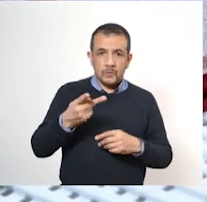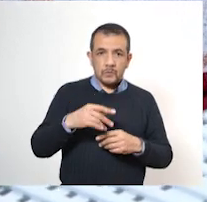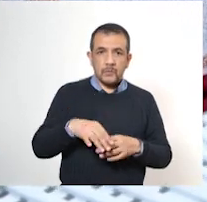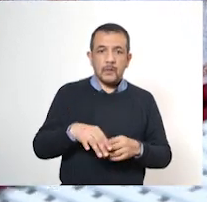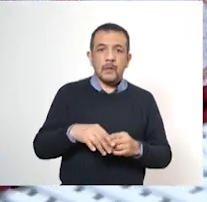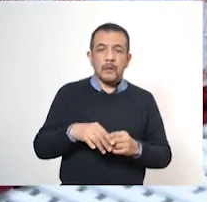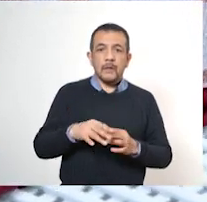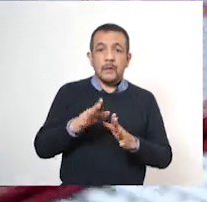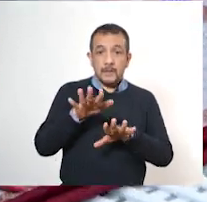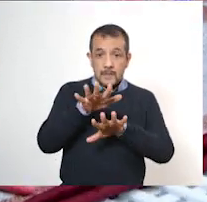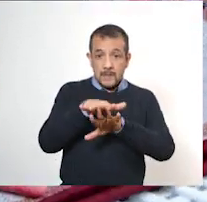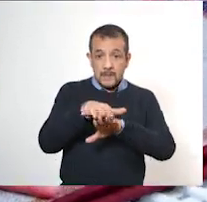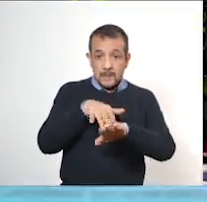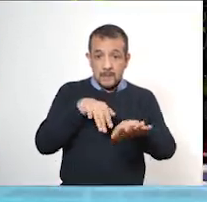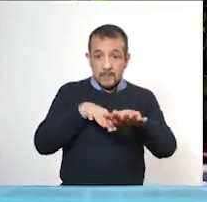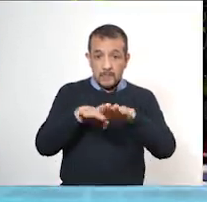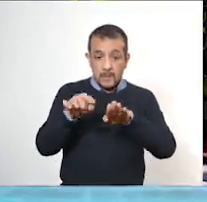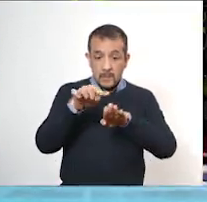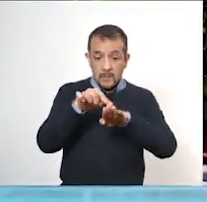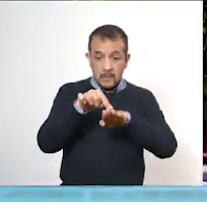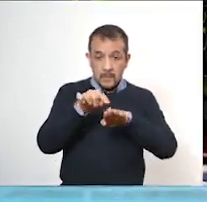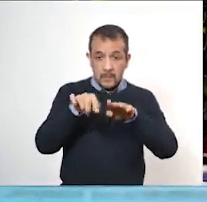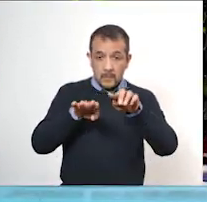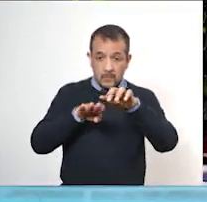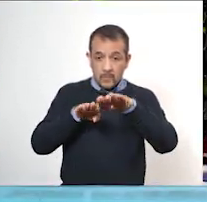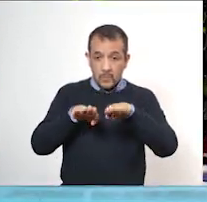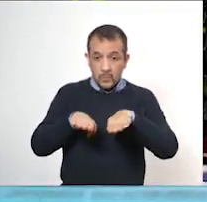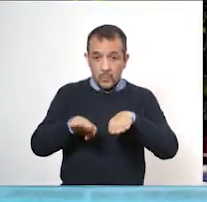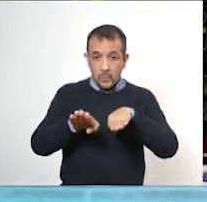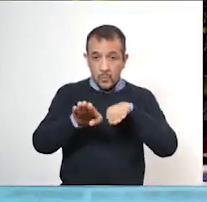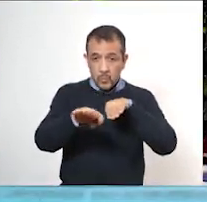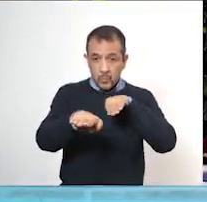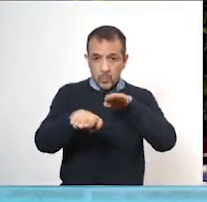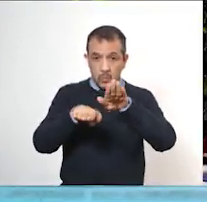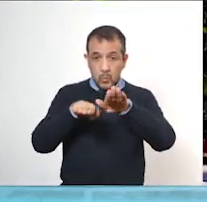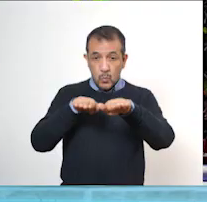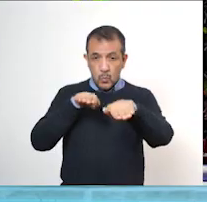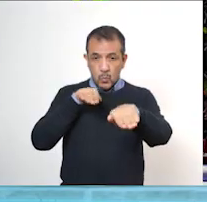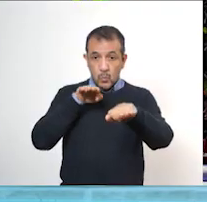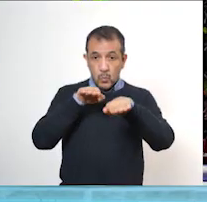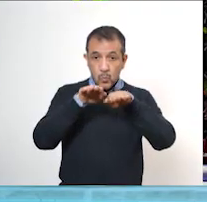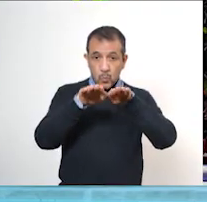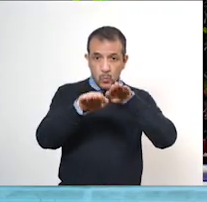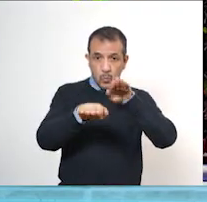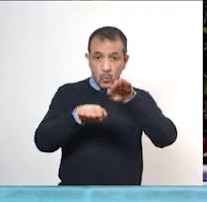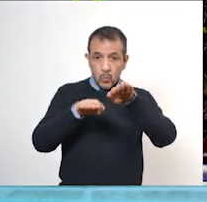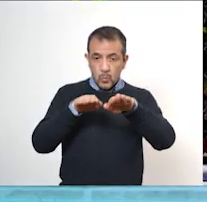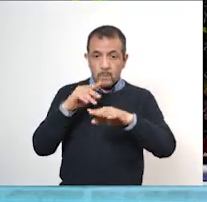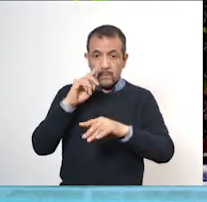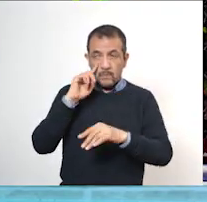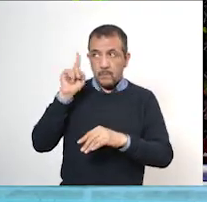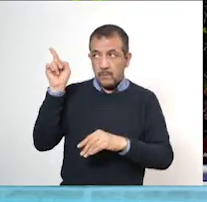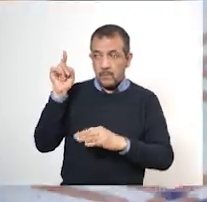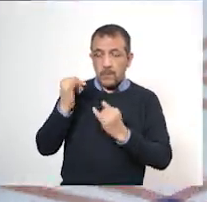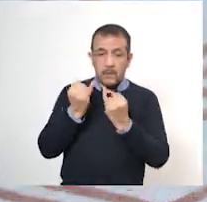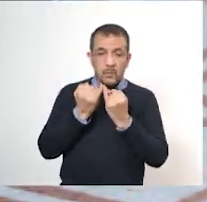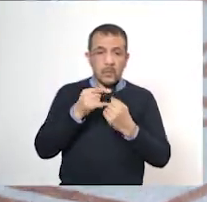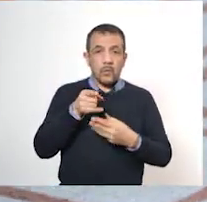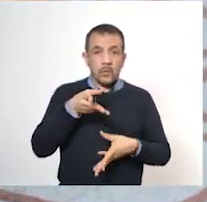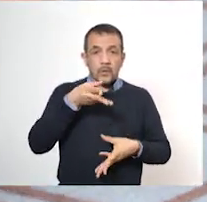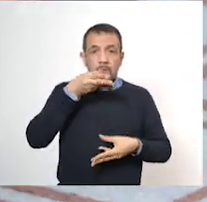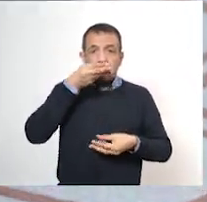pierna, llevando la punta de nuestro pie hacia adelante. Y lo vamos a hacer repetidamente. Inhalo,